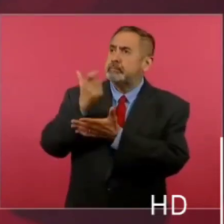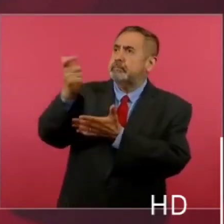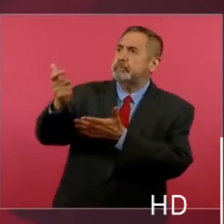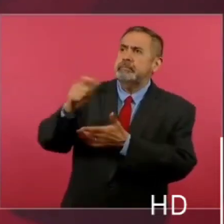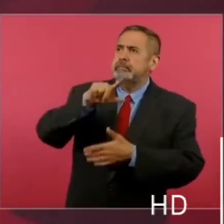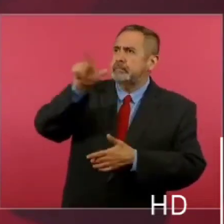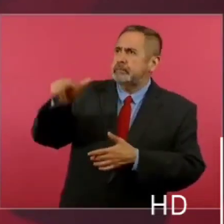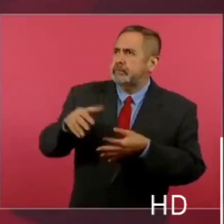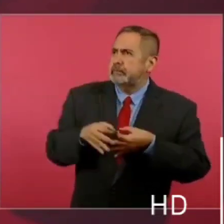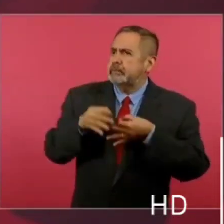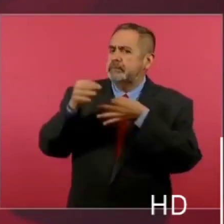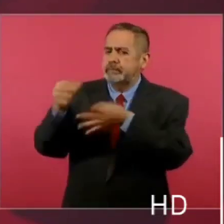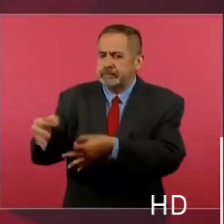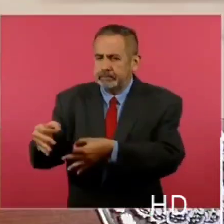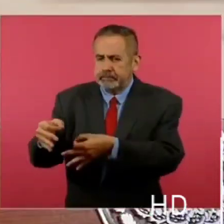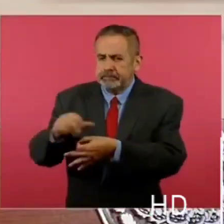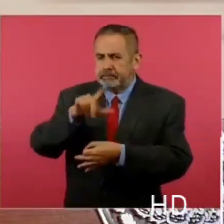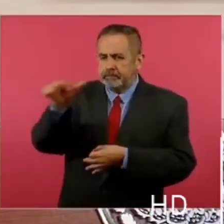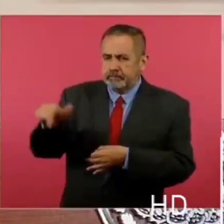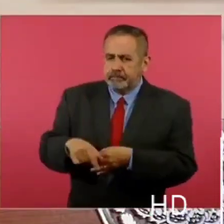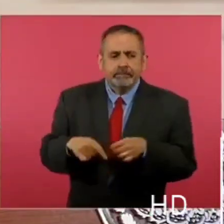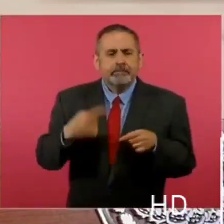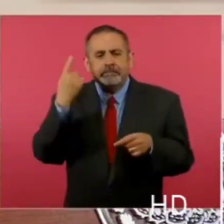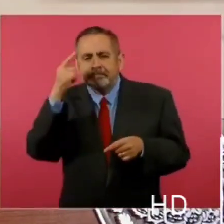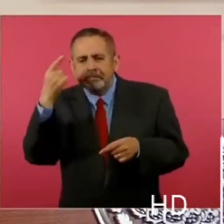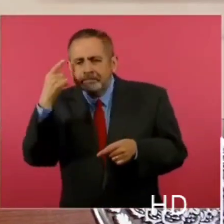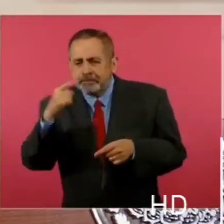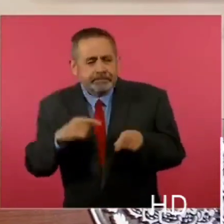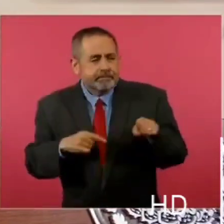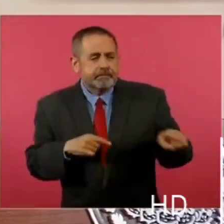para que no pagaran impuestos durante un tiempo.